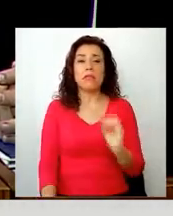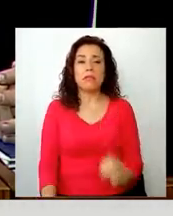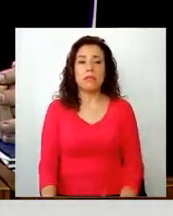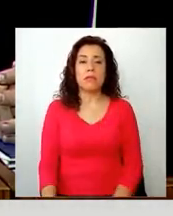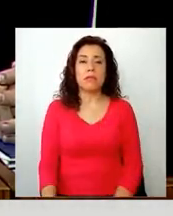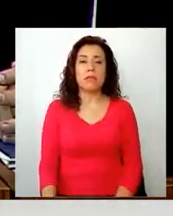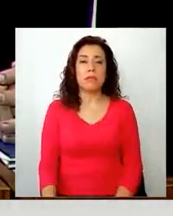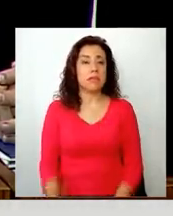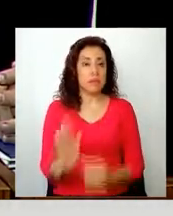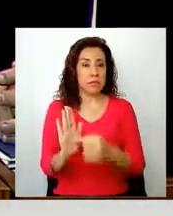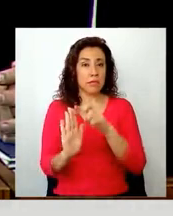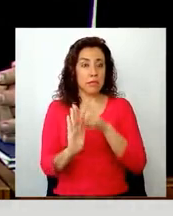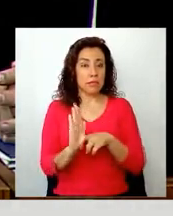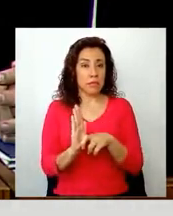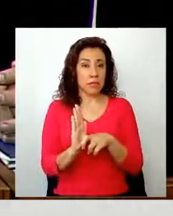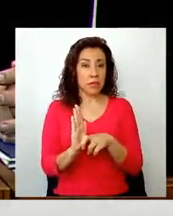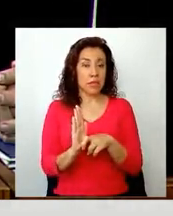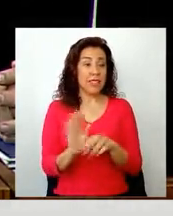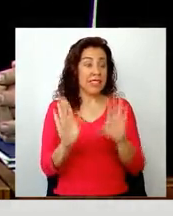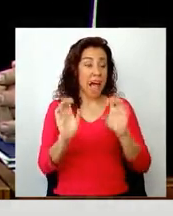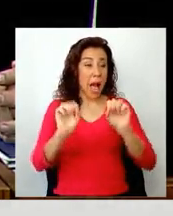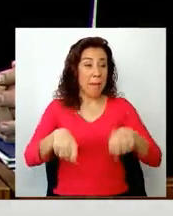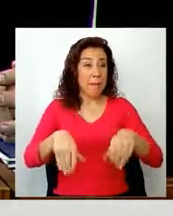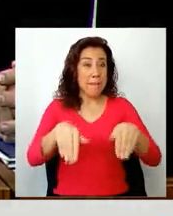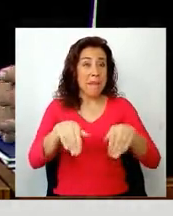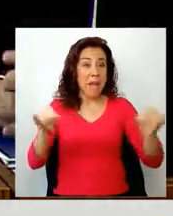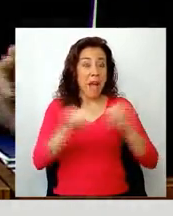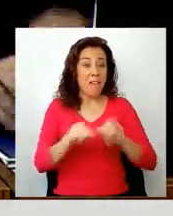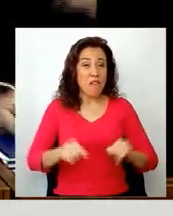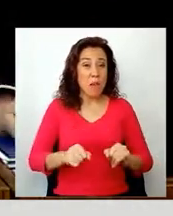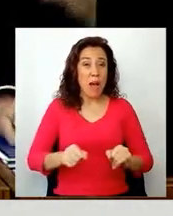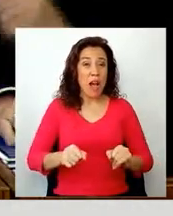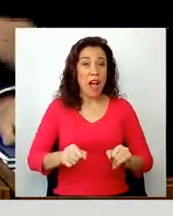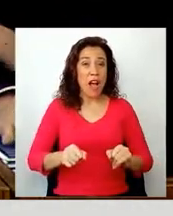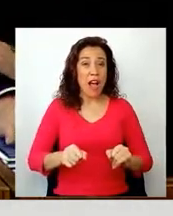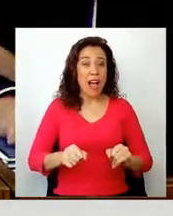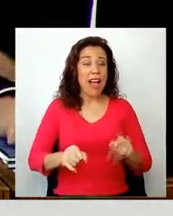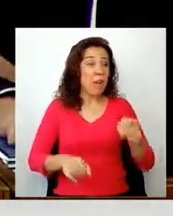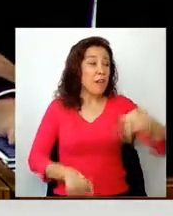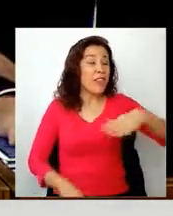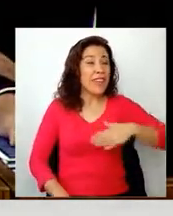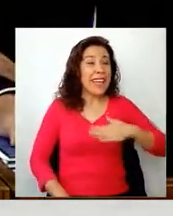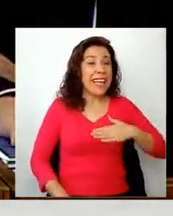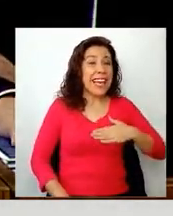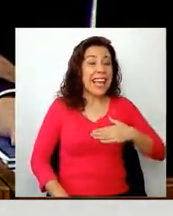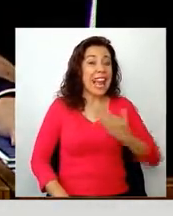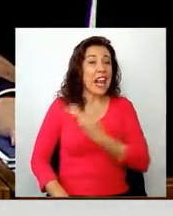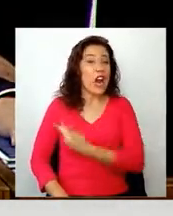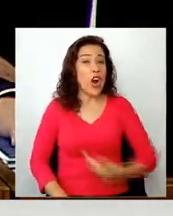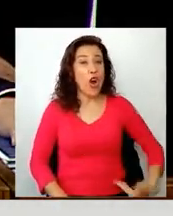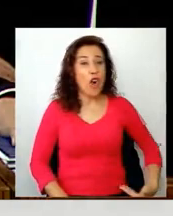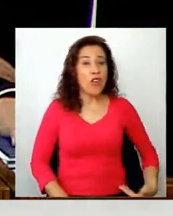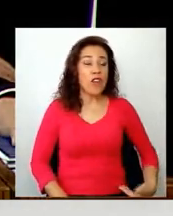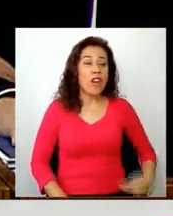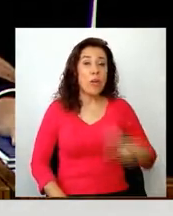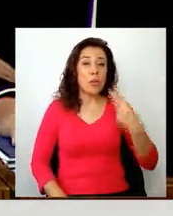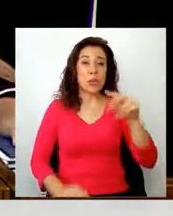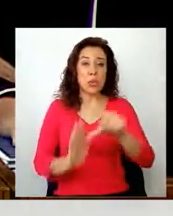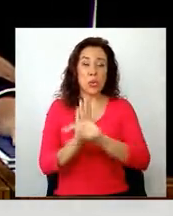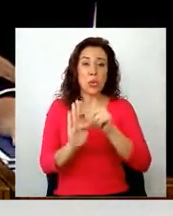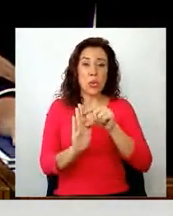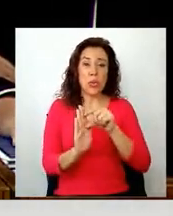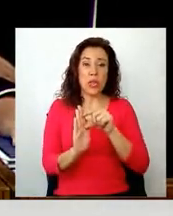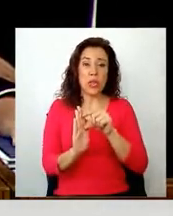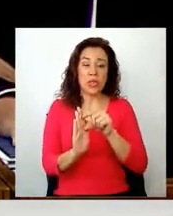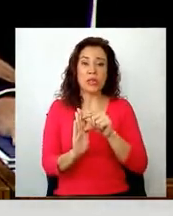Si se hubiera aprobado tal cual como lo quería El Ejecutivo a través de su indicación nuevamente